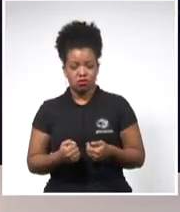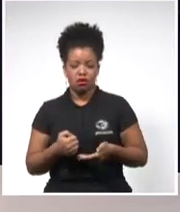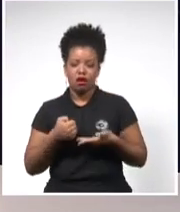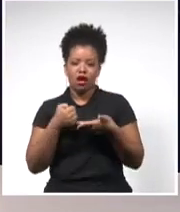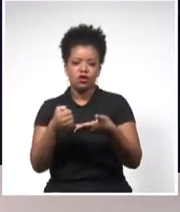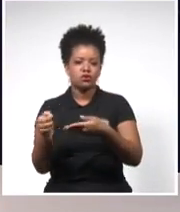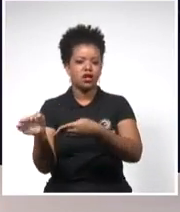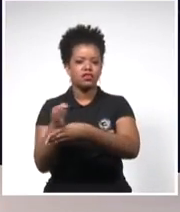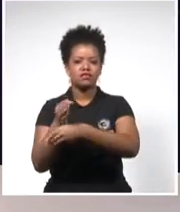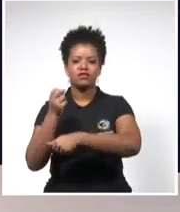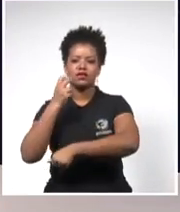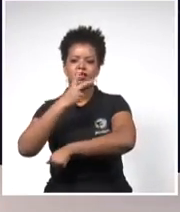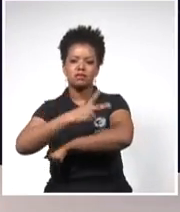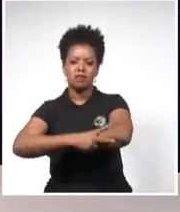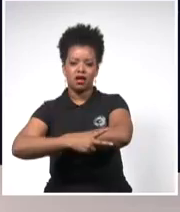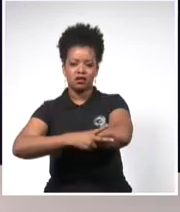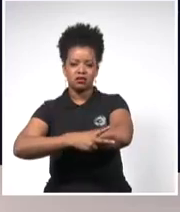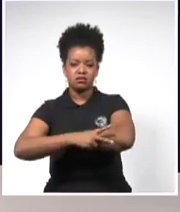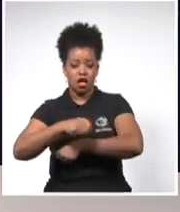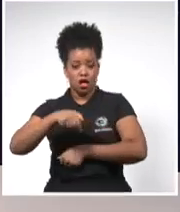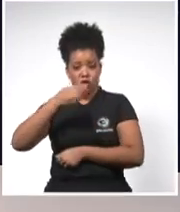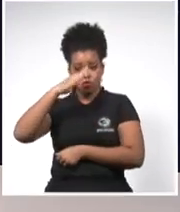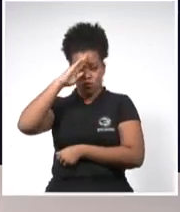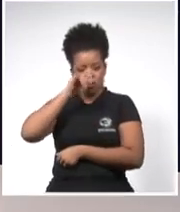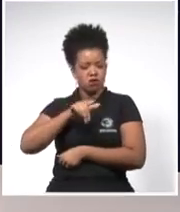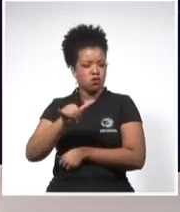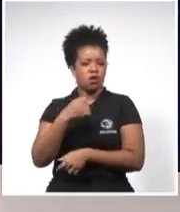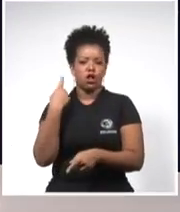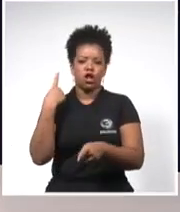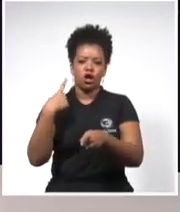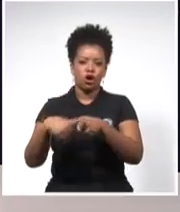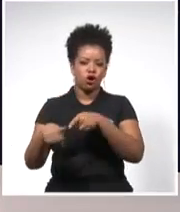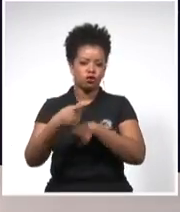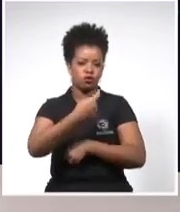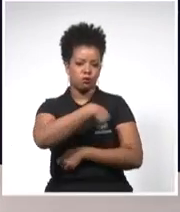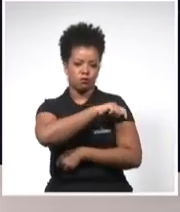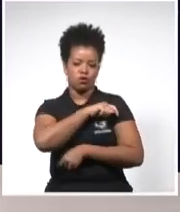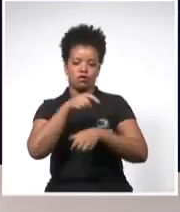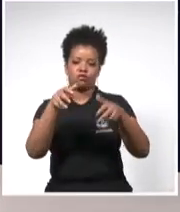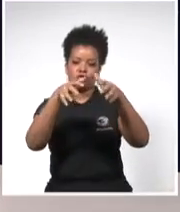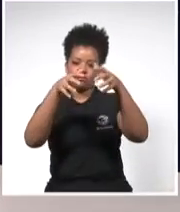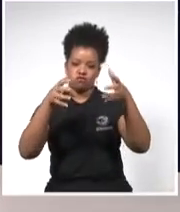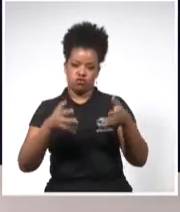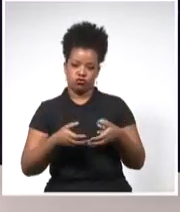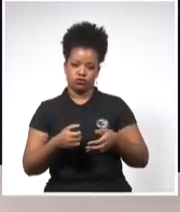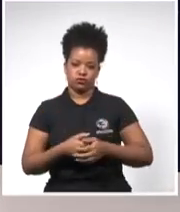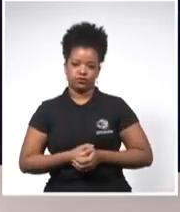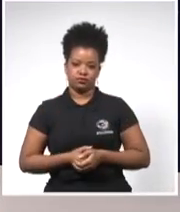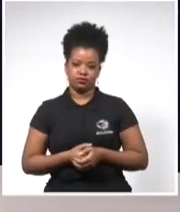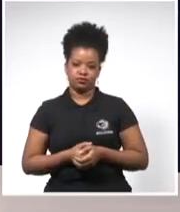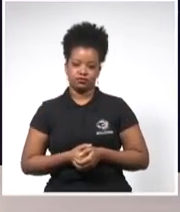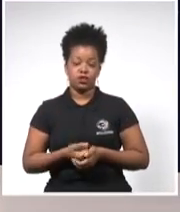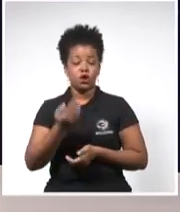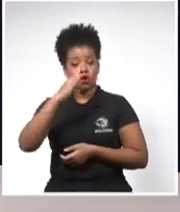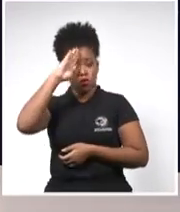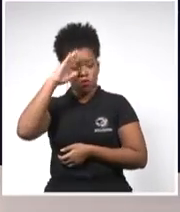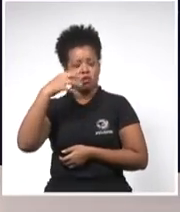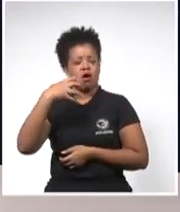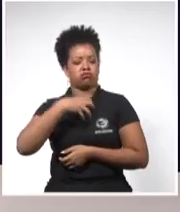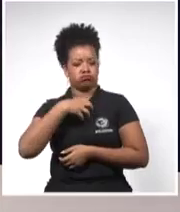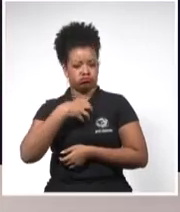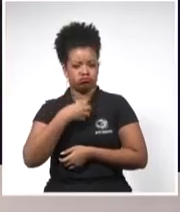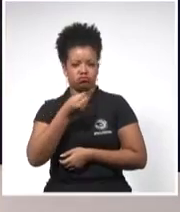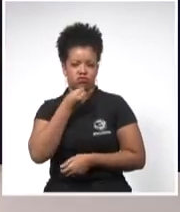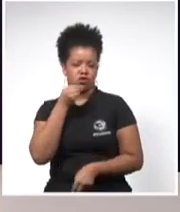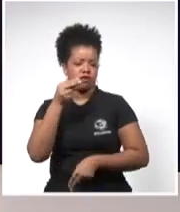pueblo cubano y de la cooperación con los pueblos de la región y de otras partes del mundo. Cuenta con la capacidad para hacerlo,